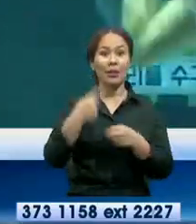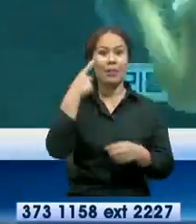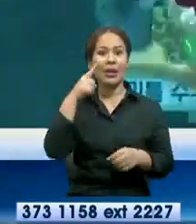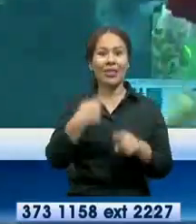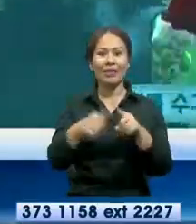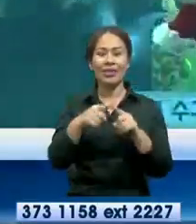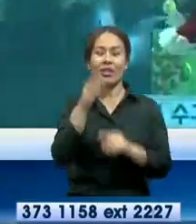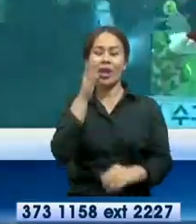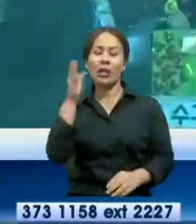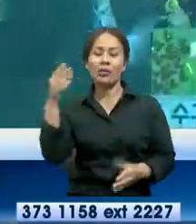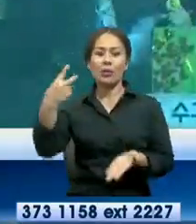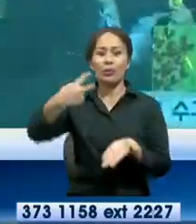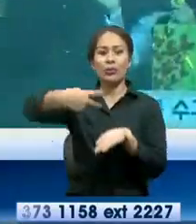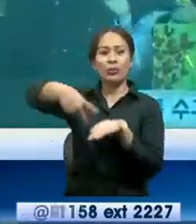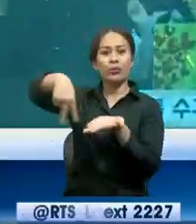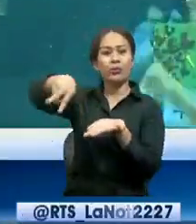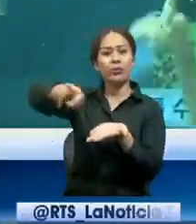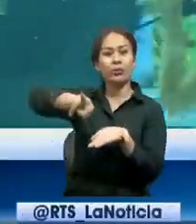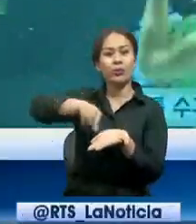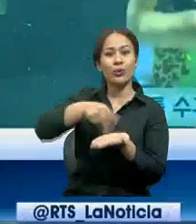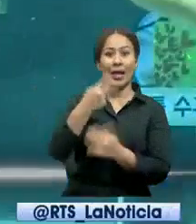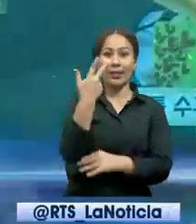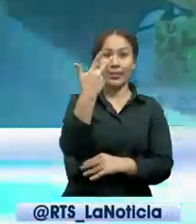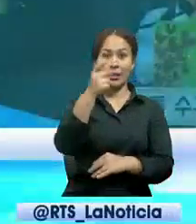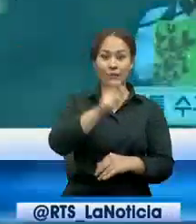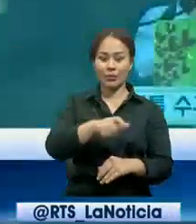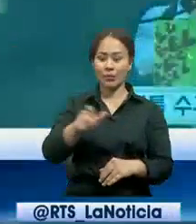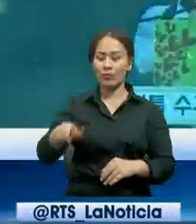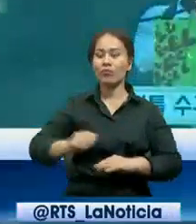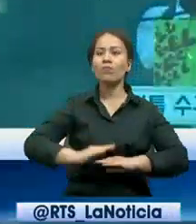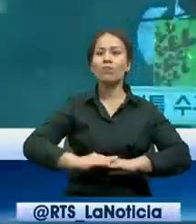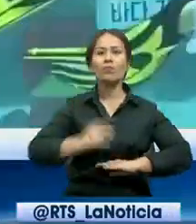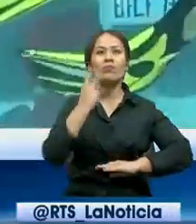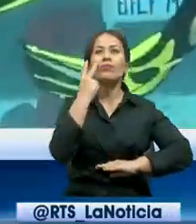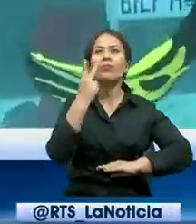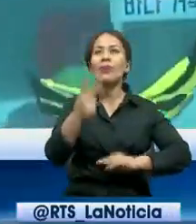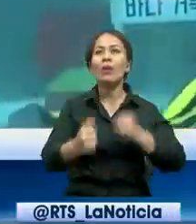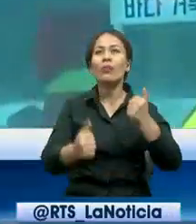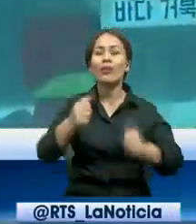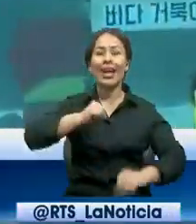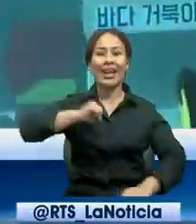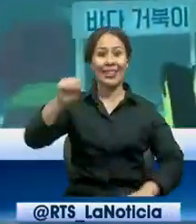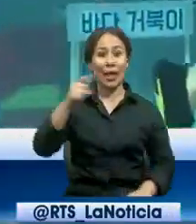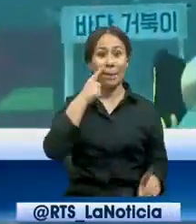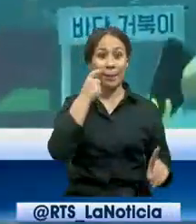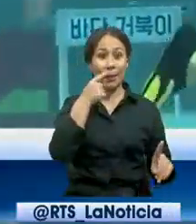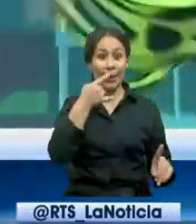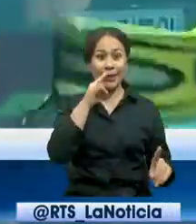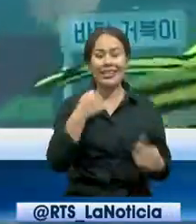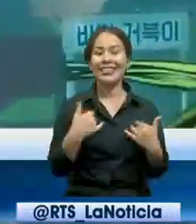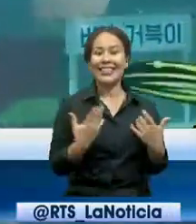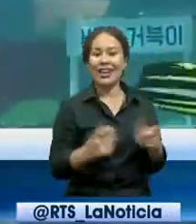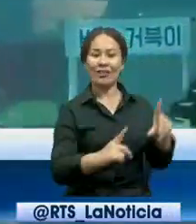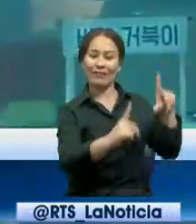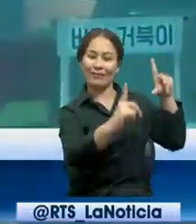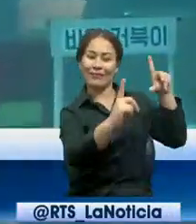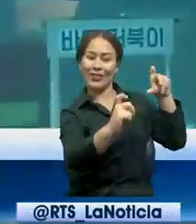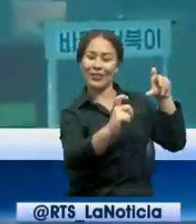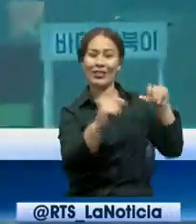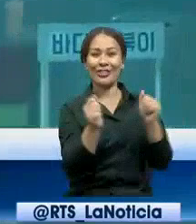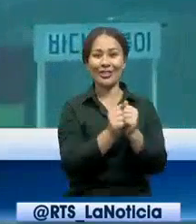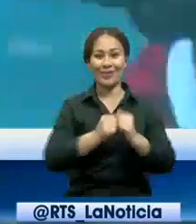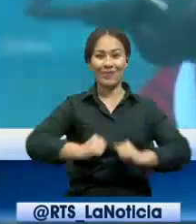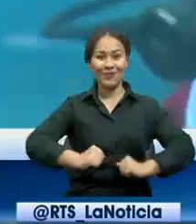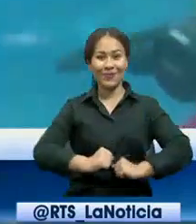diferentes canciones y son valoradas por 3 jurados. Luego del show, padres y niños buscan la fotografía con